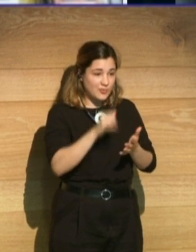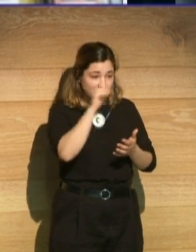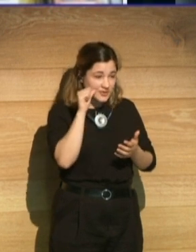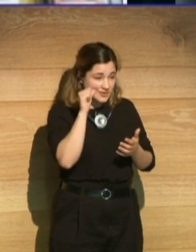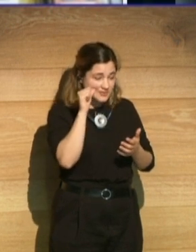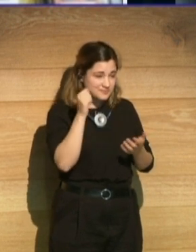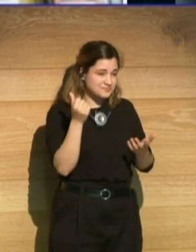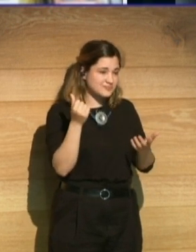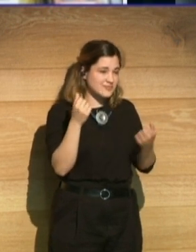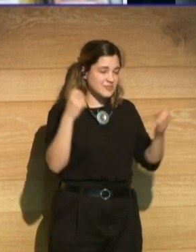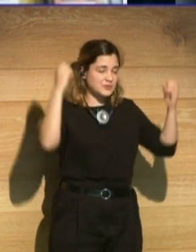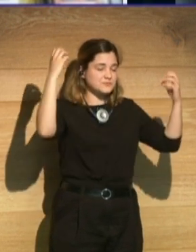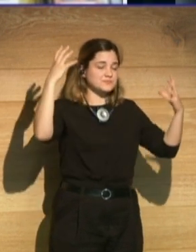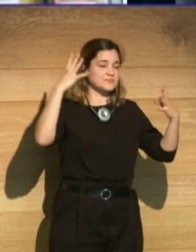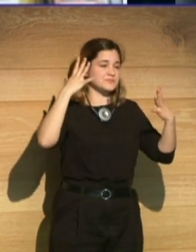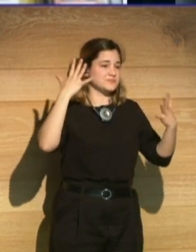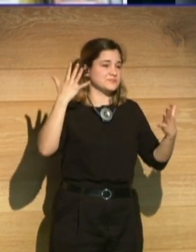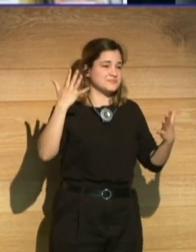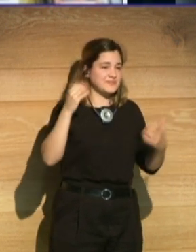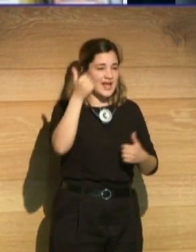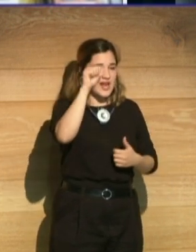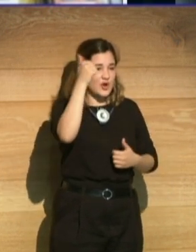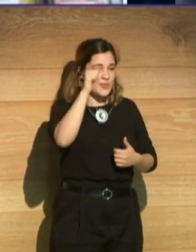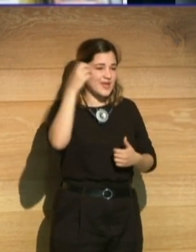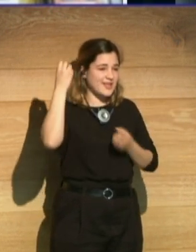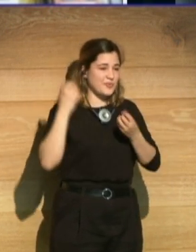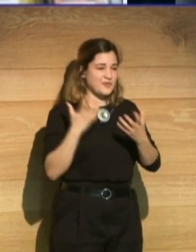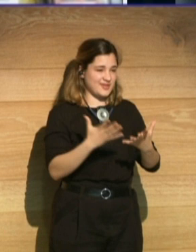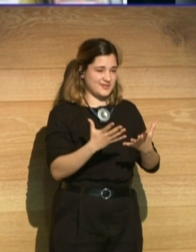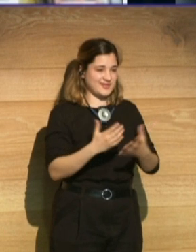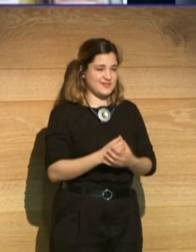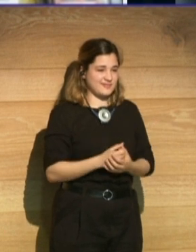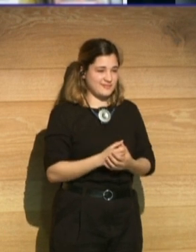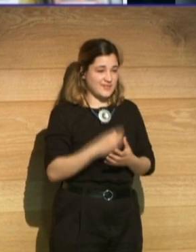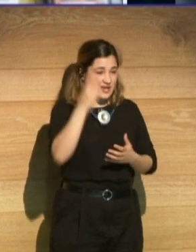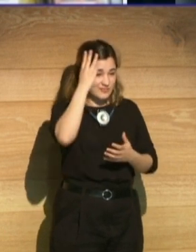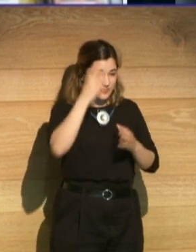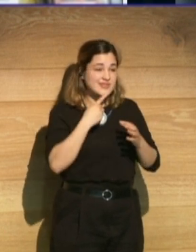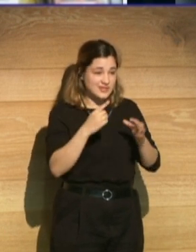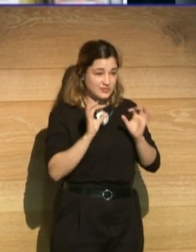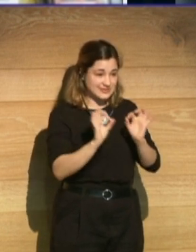luz semidivina, es el hombre de la providencia, así lo definió el Papa.